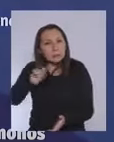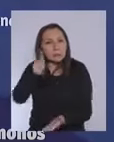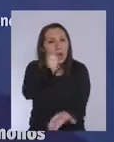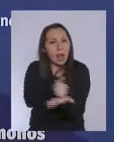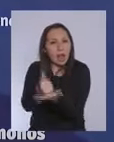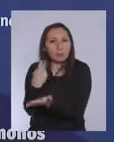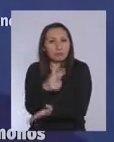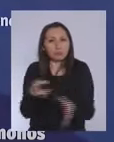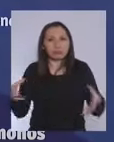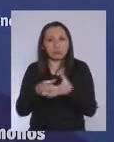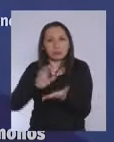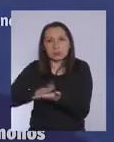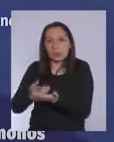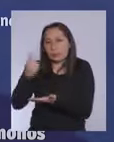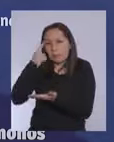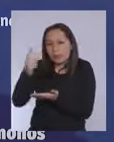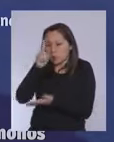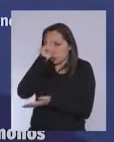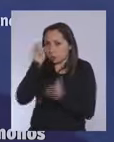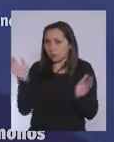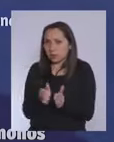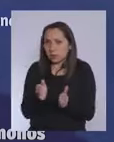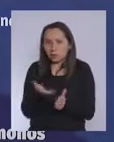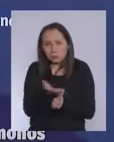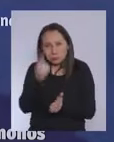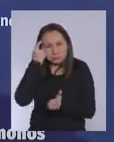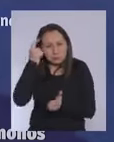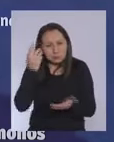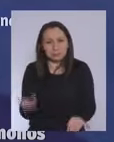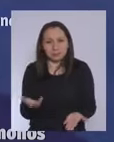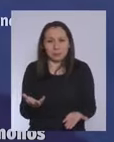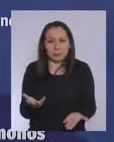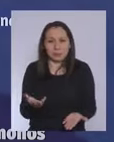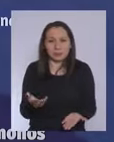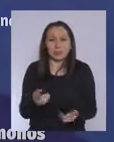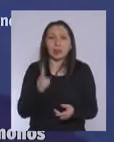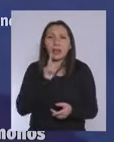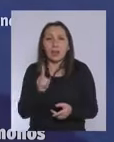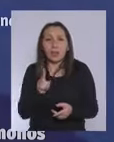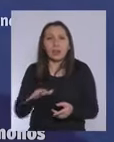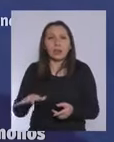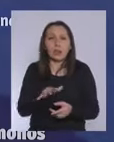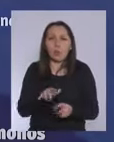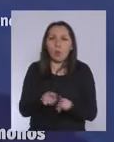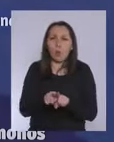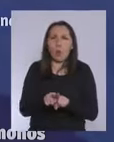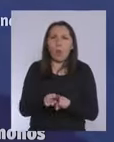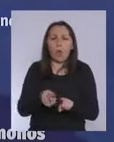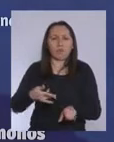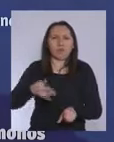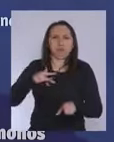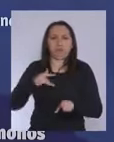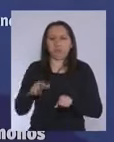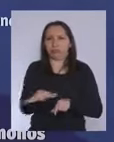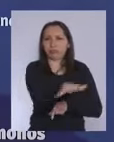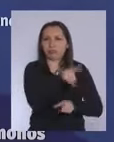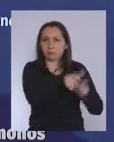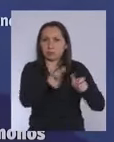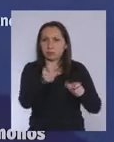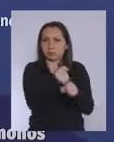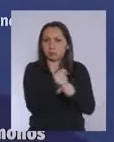equipos de salud piensen en la atención primaria piensen en el insulto que están lanzando a ese grupo de personas